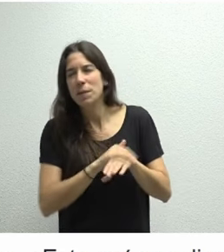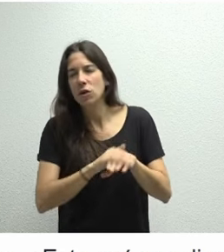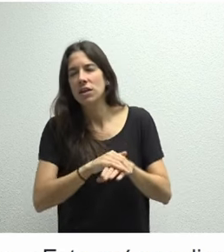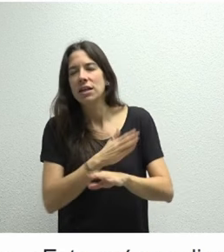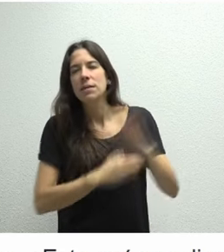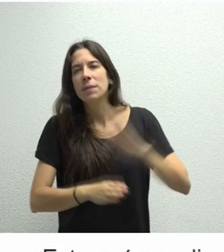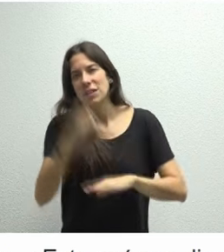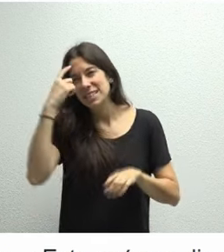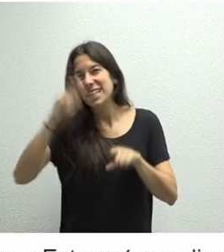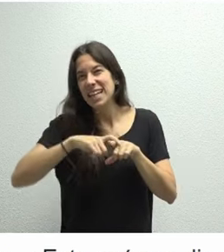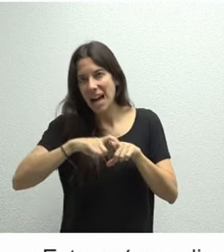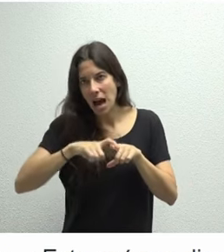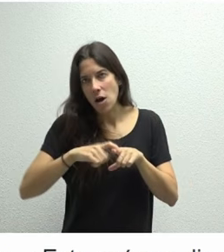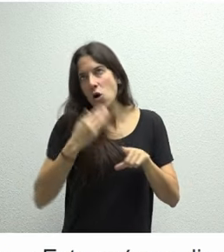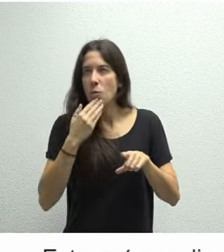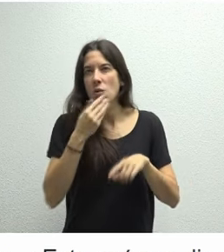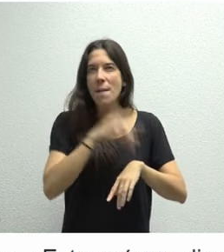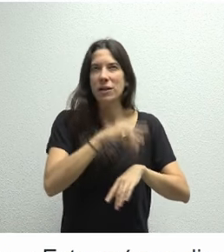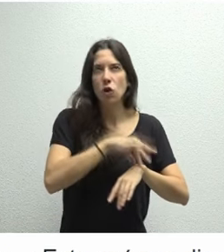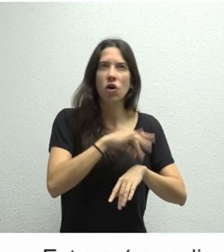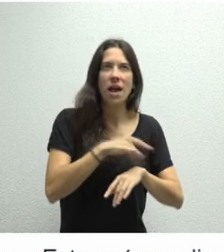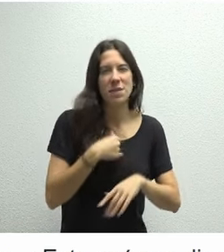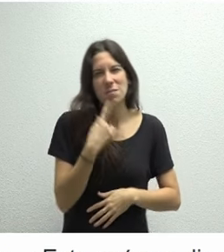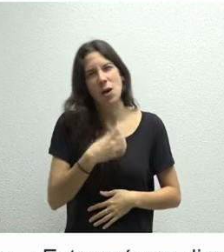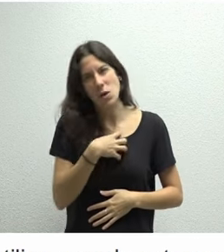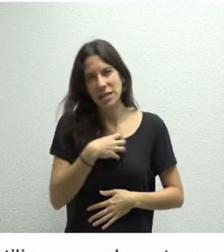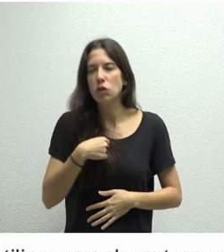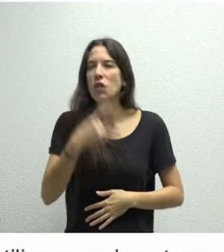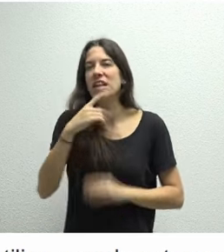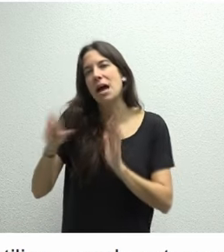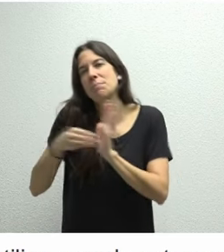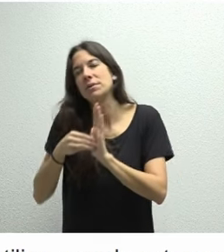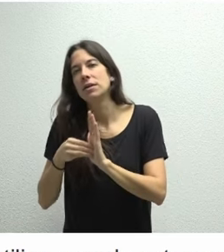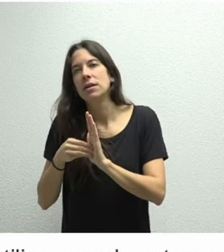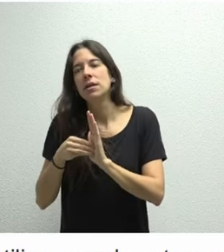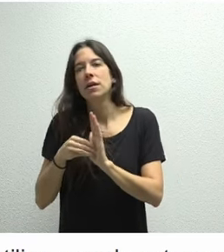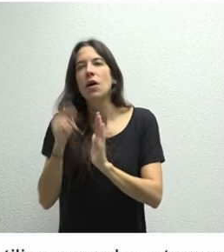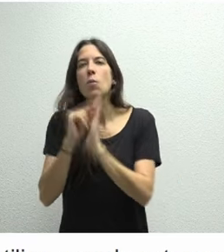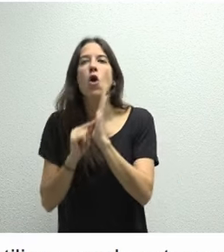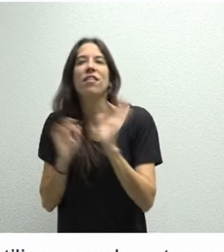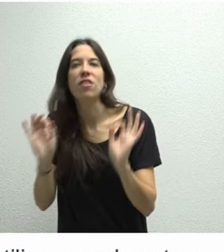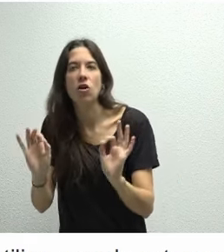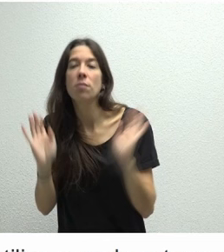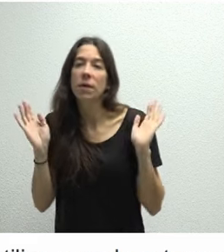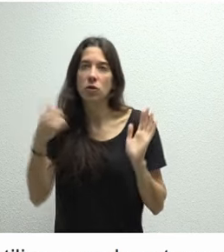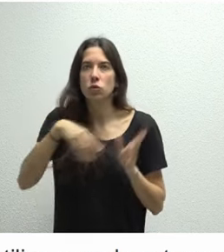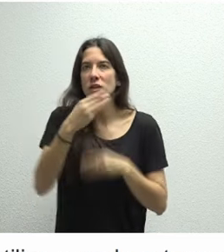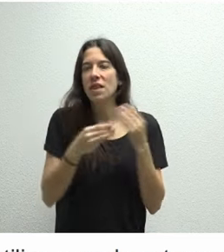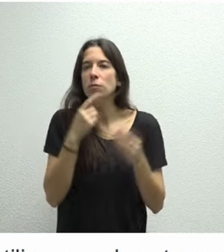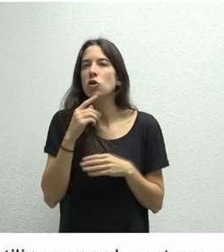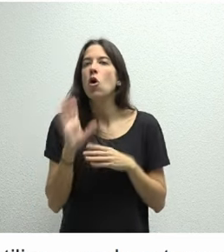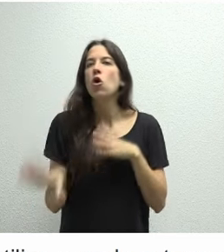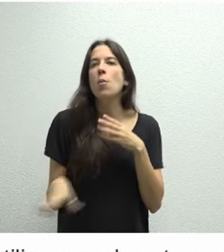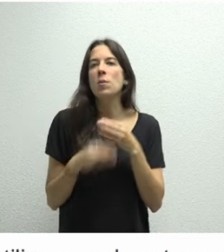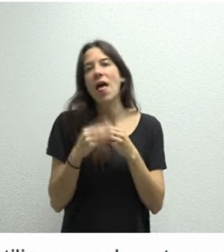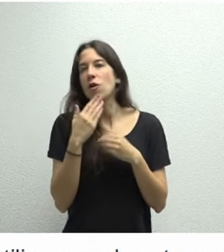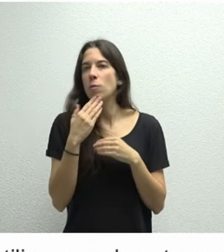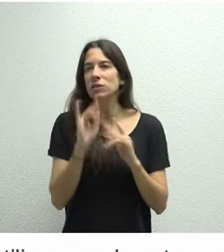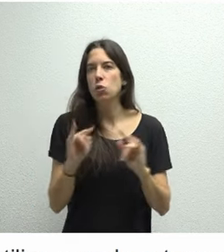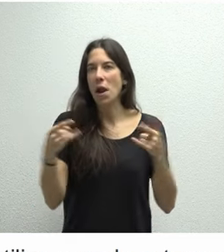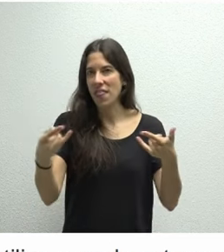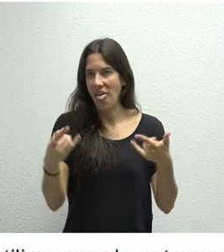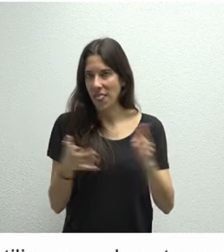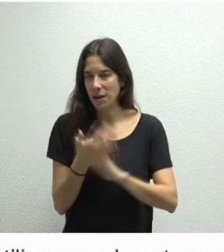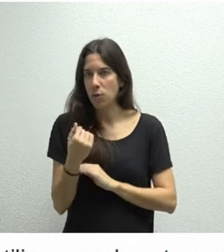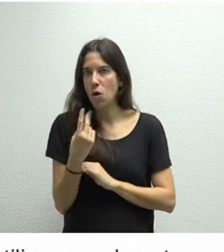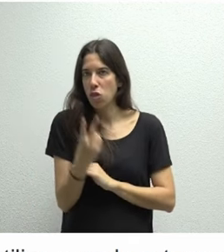la la colocaría más en una condición Pero bueno vamos a utilizar la palabra conmorbilidad como sinónimo de dualidad vale trastorno psiquiátrico